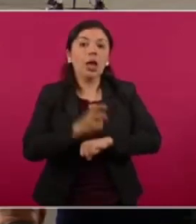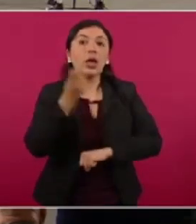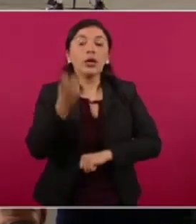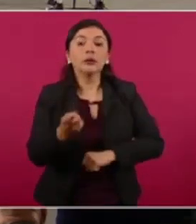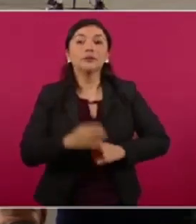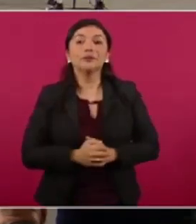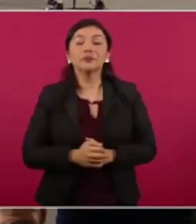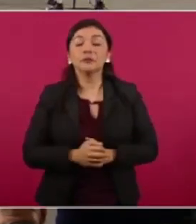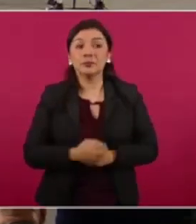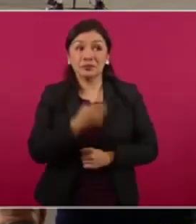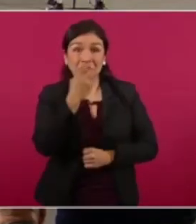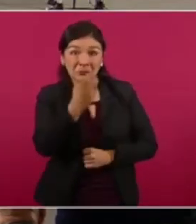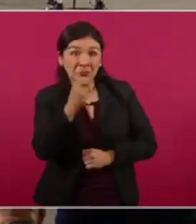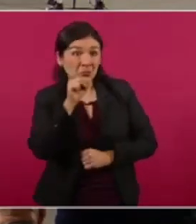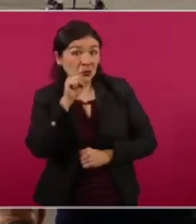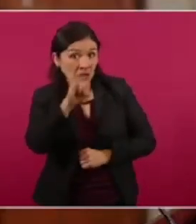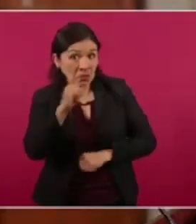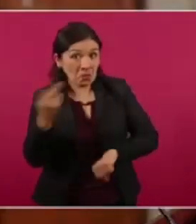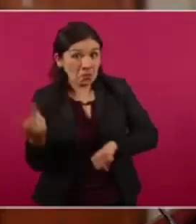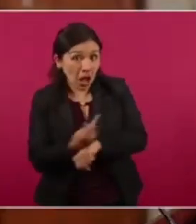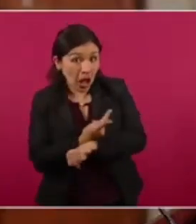porque en ese caso